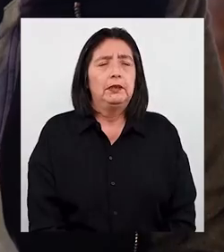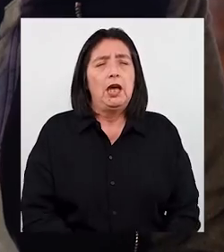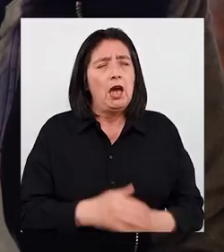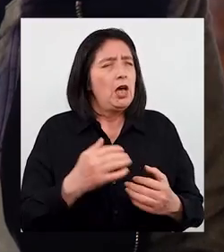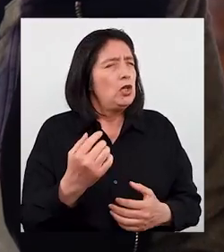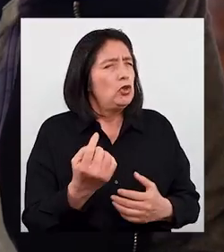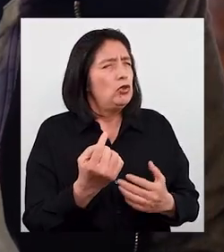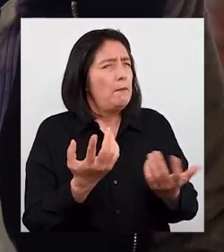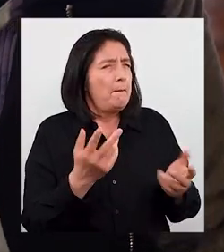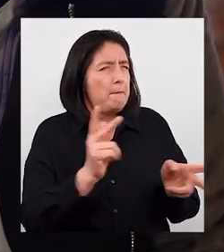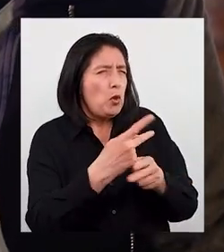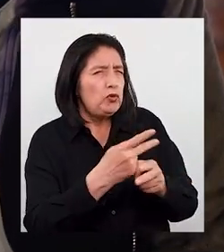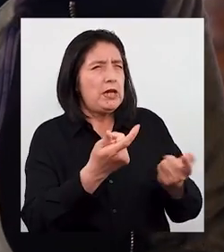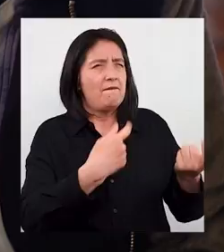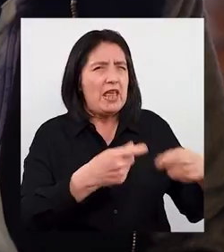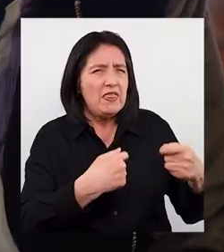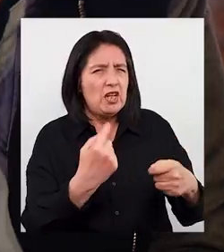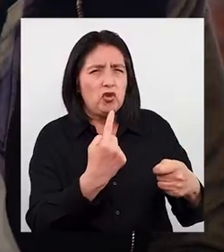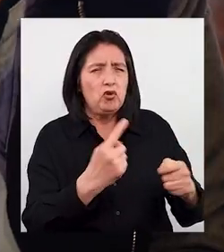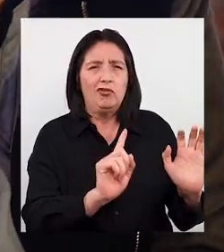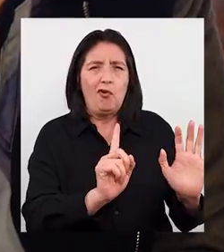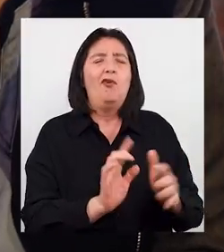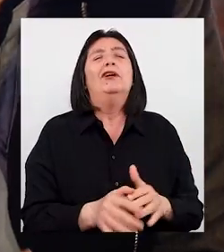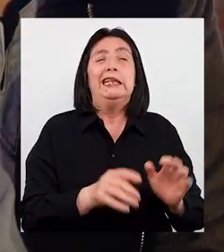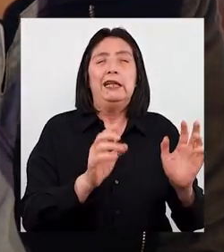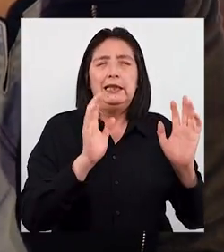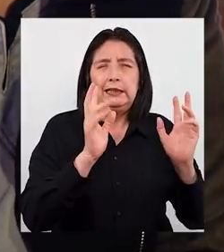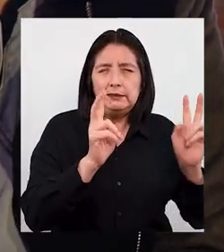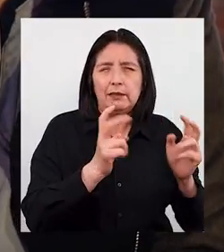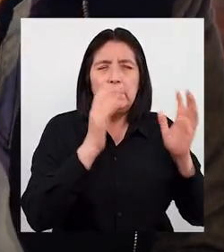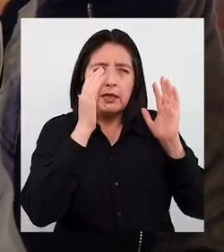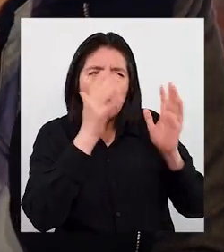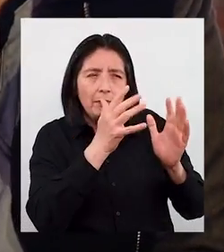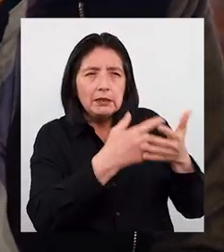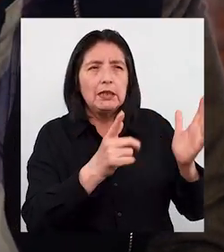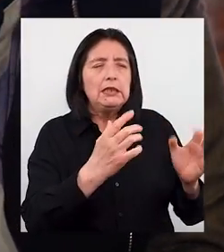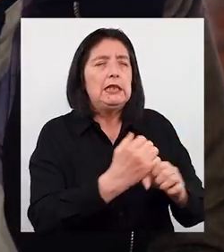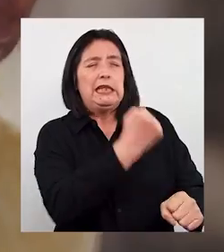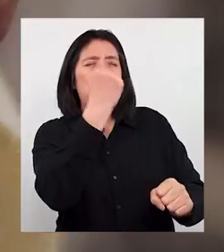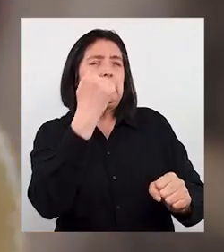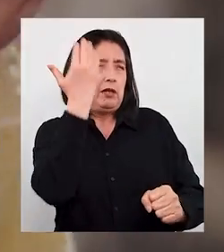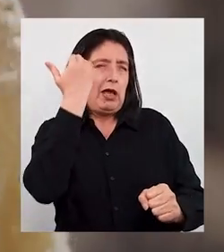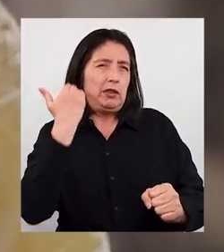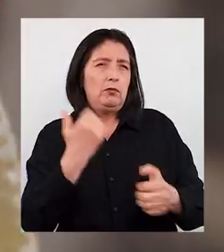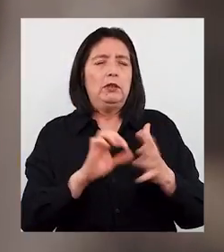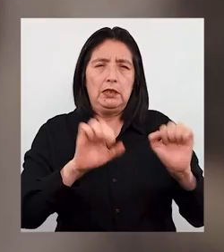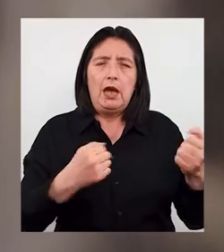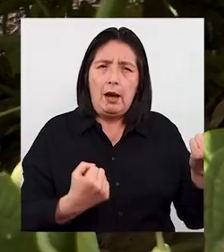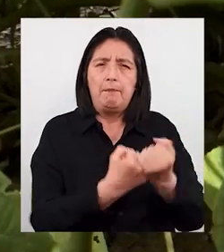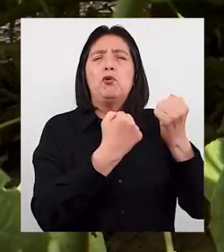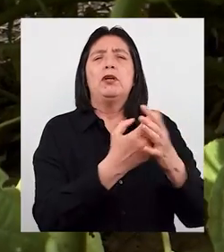No solamente producir y vender, sino también el tema de apreciar y rescatar lo ancestral y apoyar